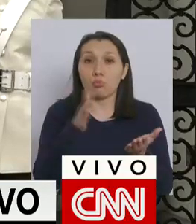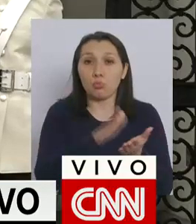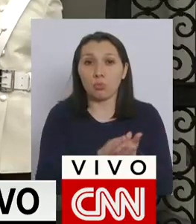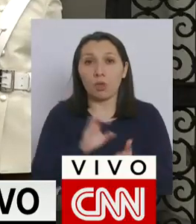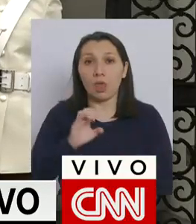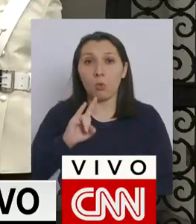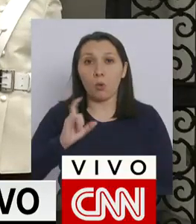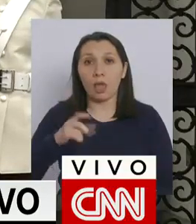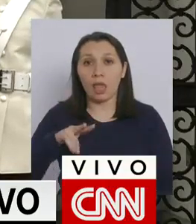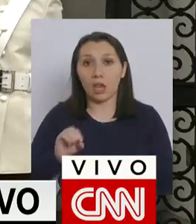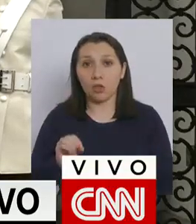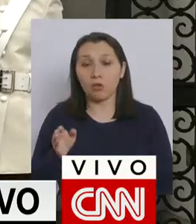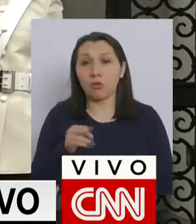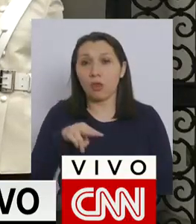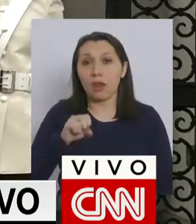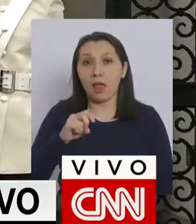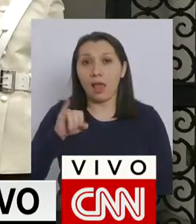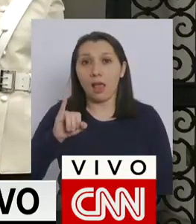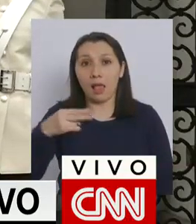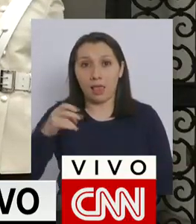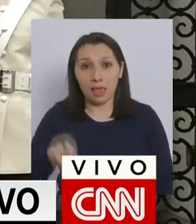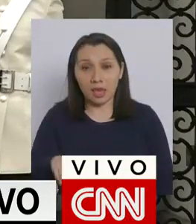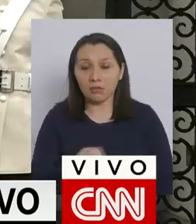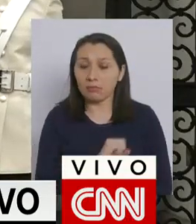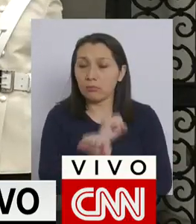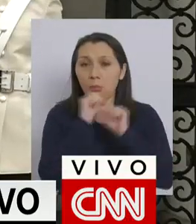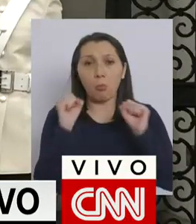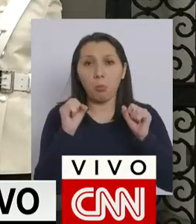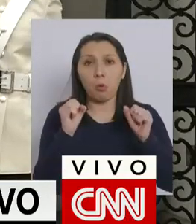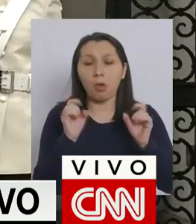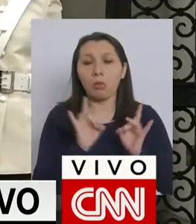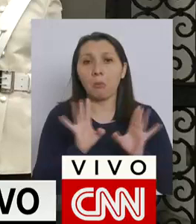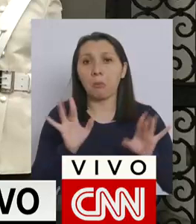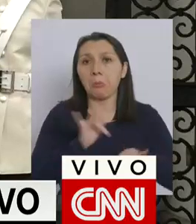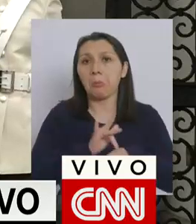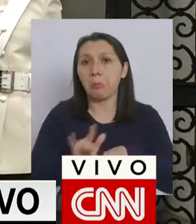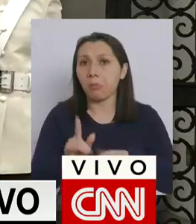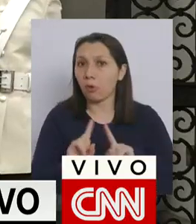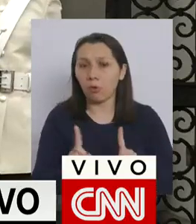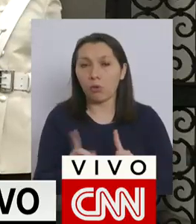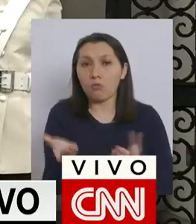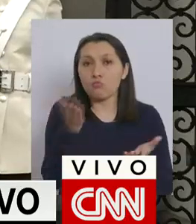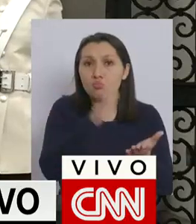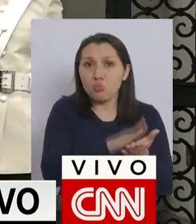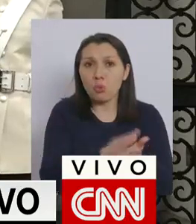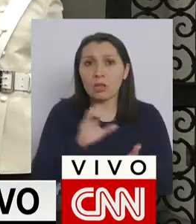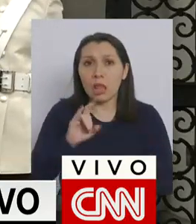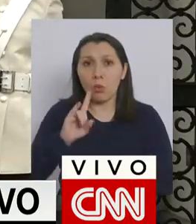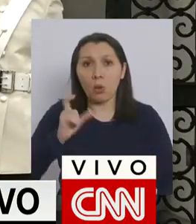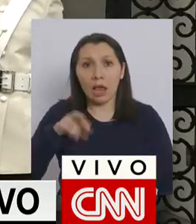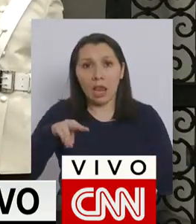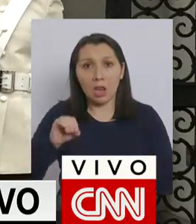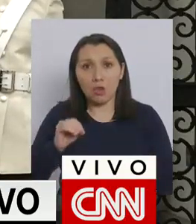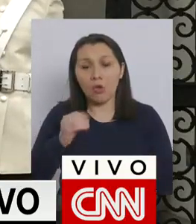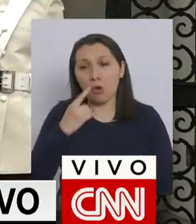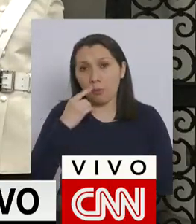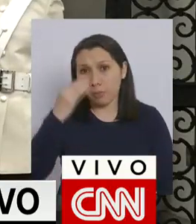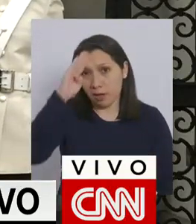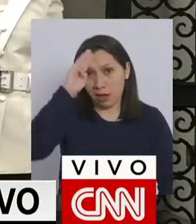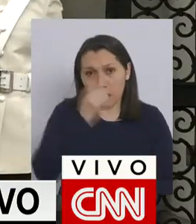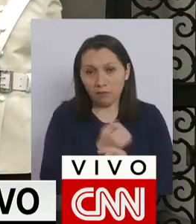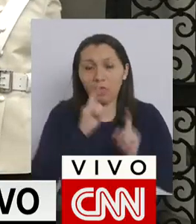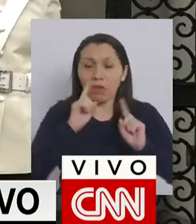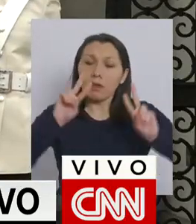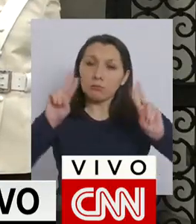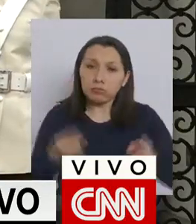Eugenio Larraín no puede quedar en vano. La muerte de Eugenio Larraín tiene que ser un símbolo para la